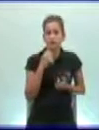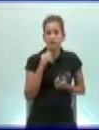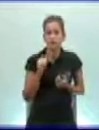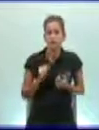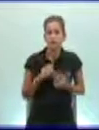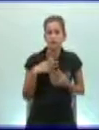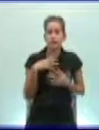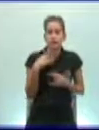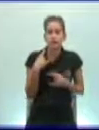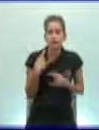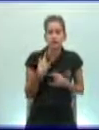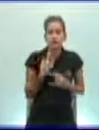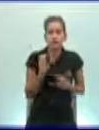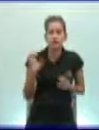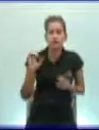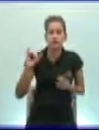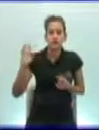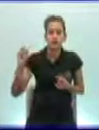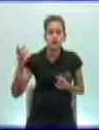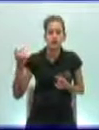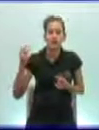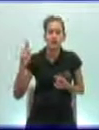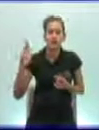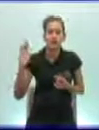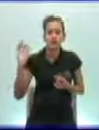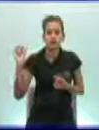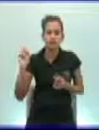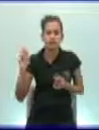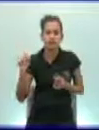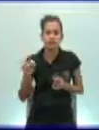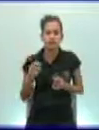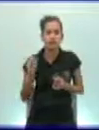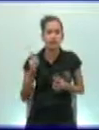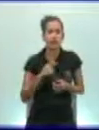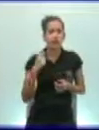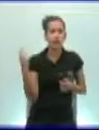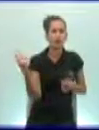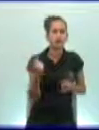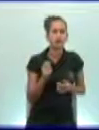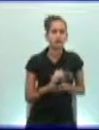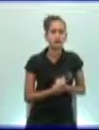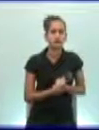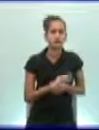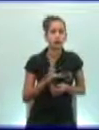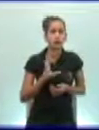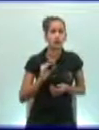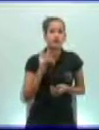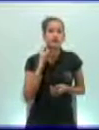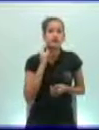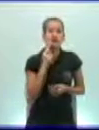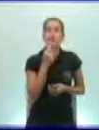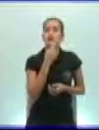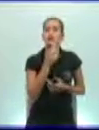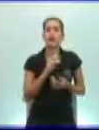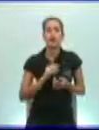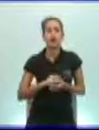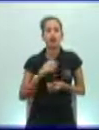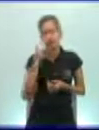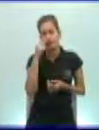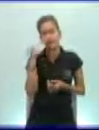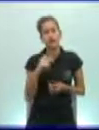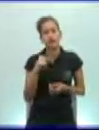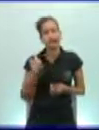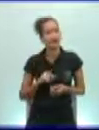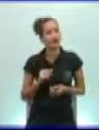Excelente texto. Fíjense cómo dijo nuestro héroe nacional que la esclavitud es la gran pena del mundo. No